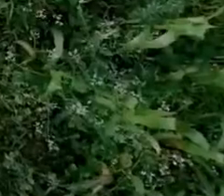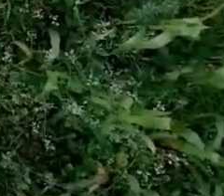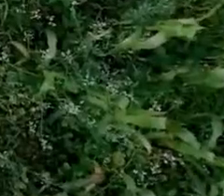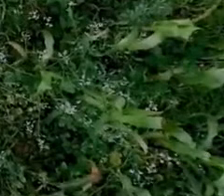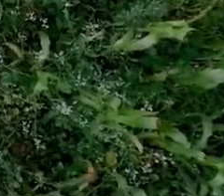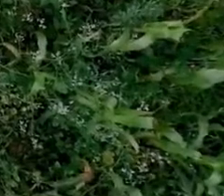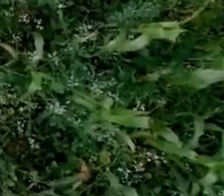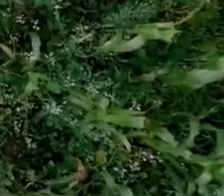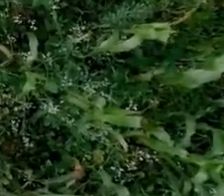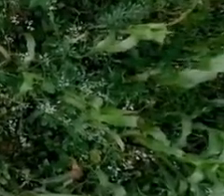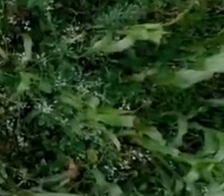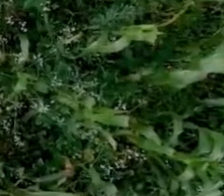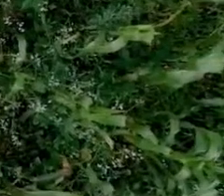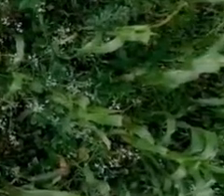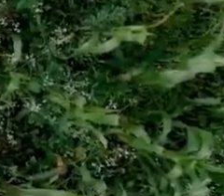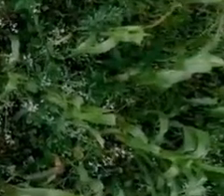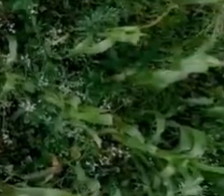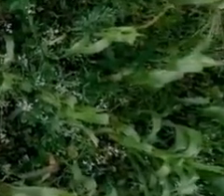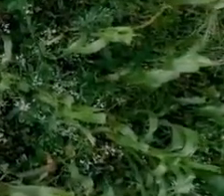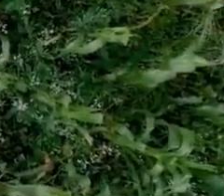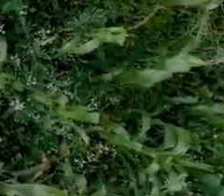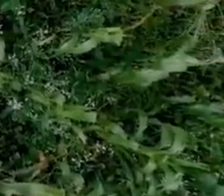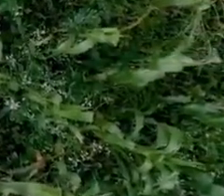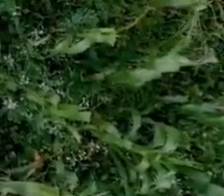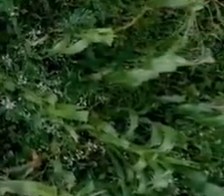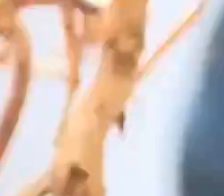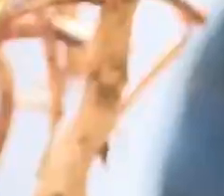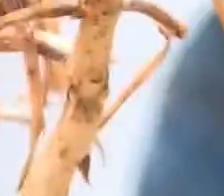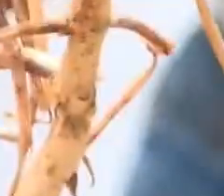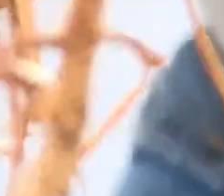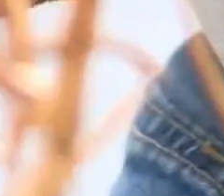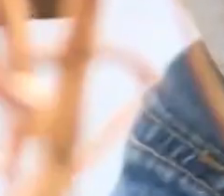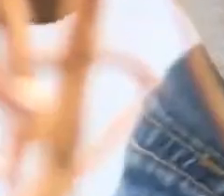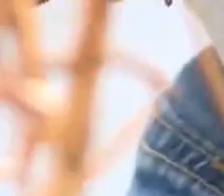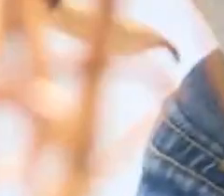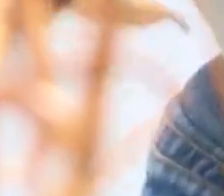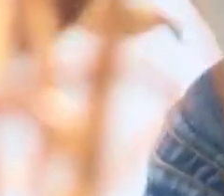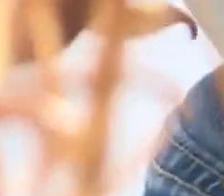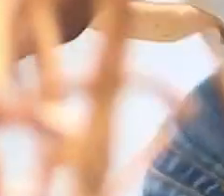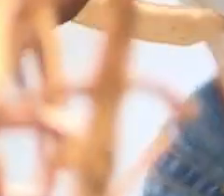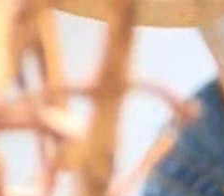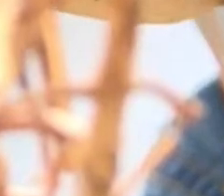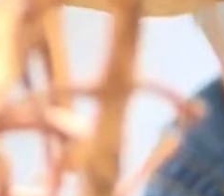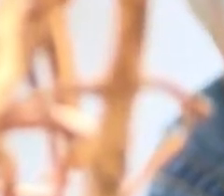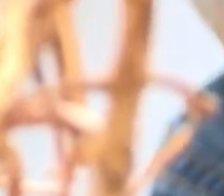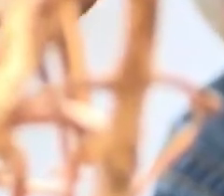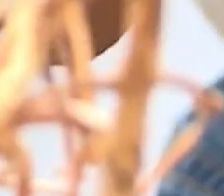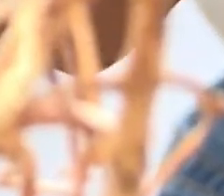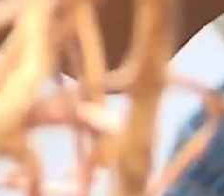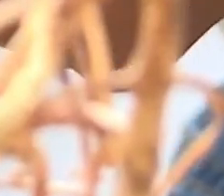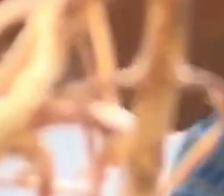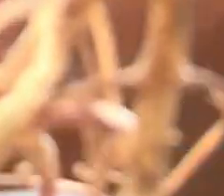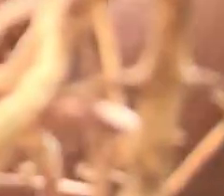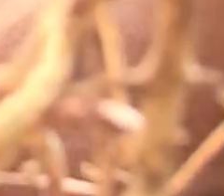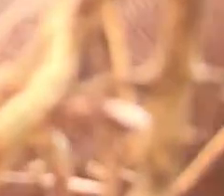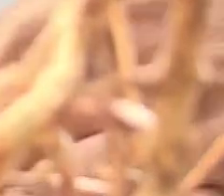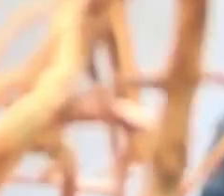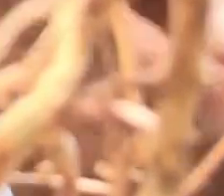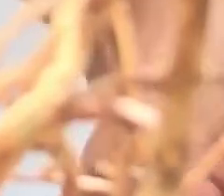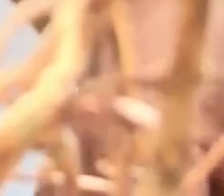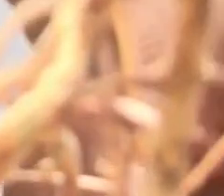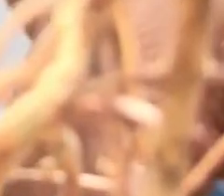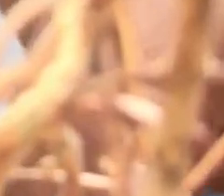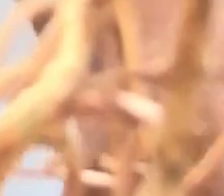familiar para conseguir sistemas alimentarios resilientes al cambio climático y reforzar la multidimensionalidad de la